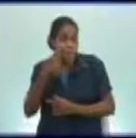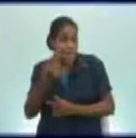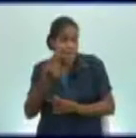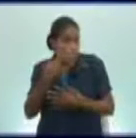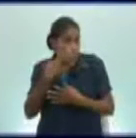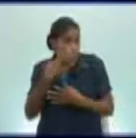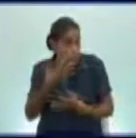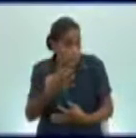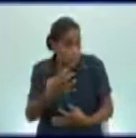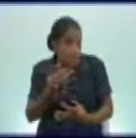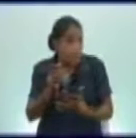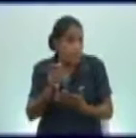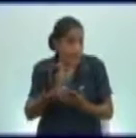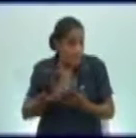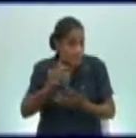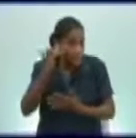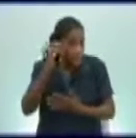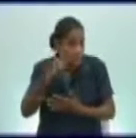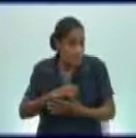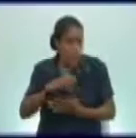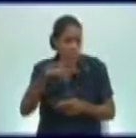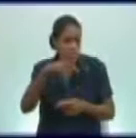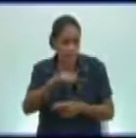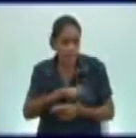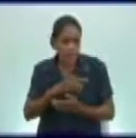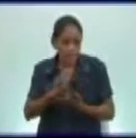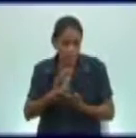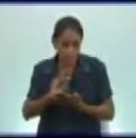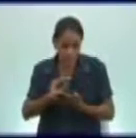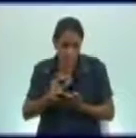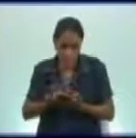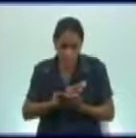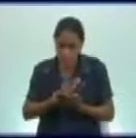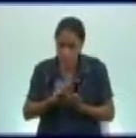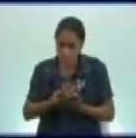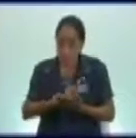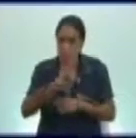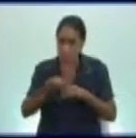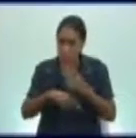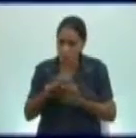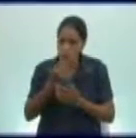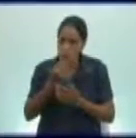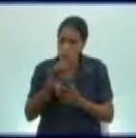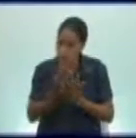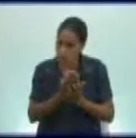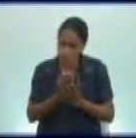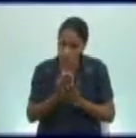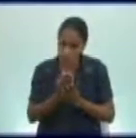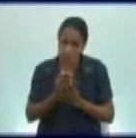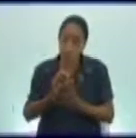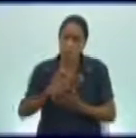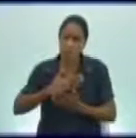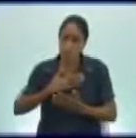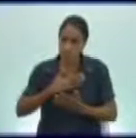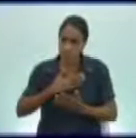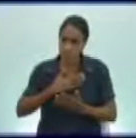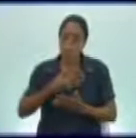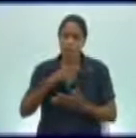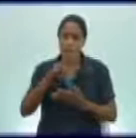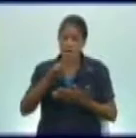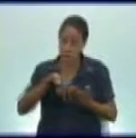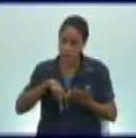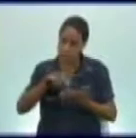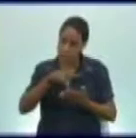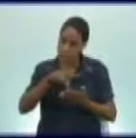importancia que ustedes también tienen en el libro de texto y que después, de manera independiente, ustedes pueden estar mirando en el libro